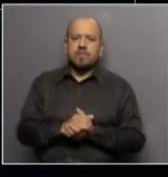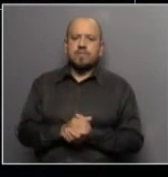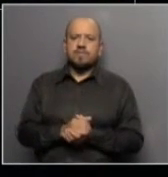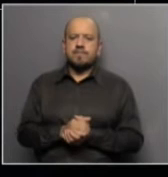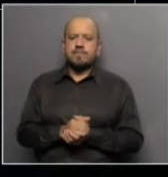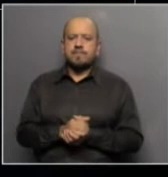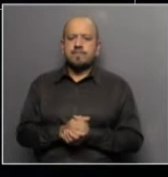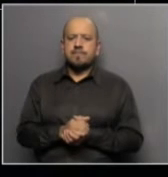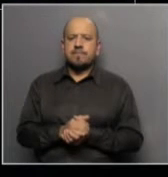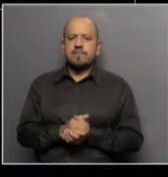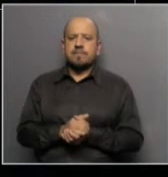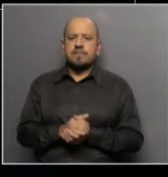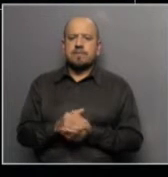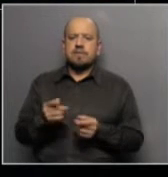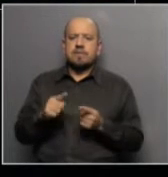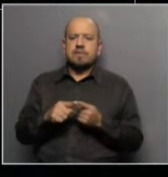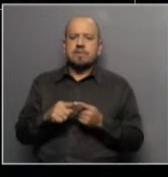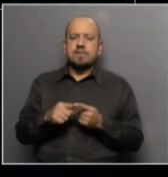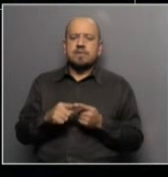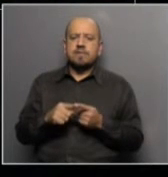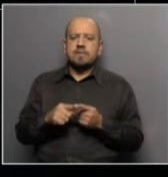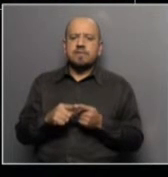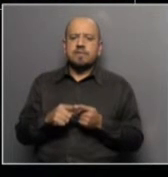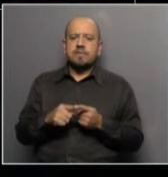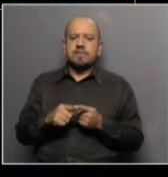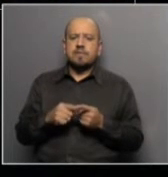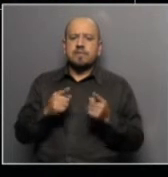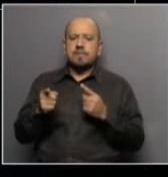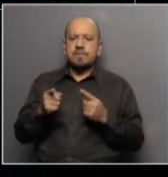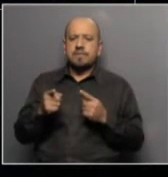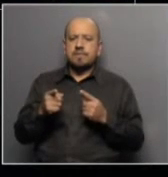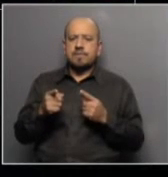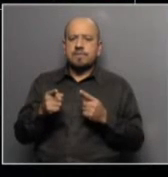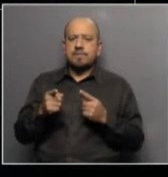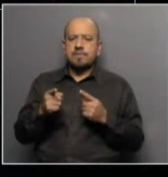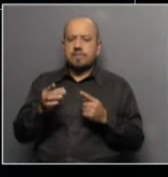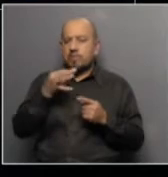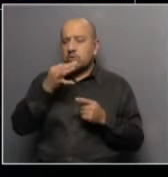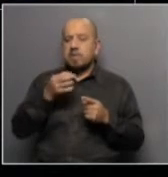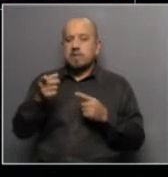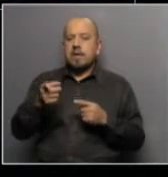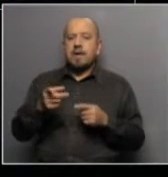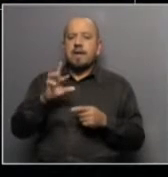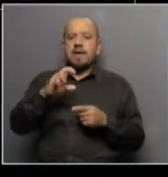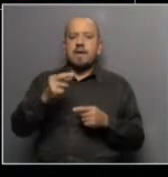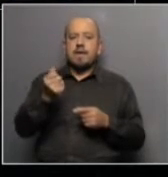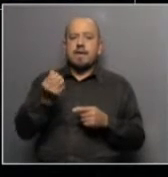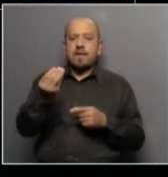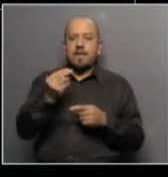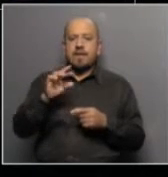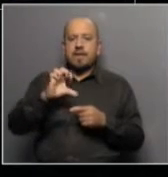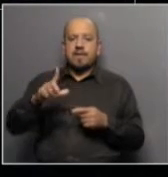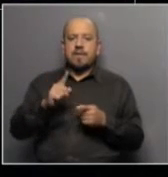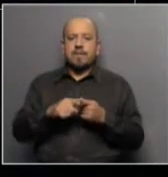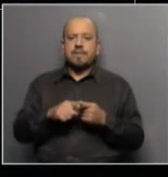Bien, en realidad también, de vuelta, bien como tal como lo planteaba Raquel Rolnick al principio del